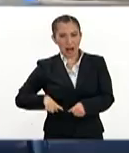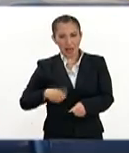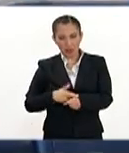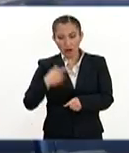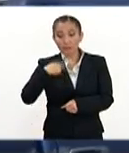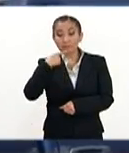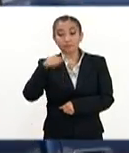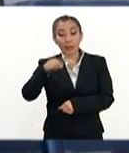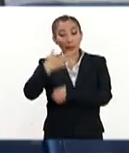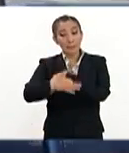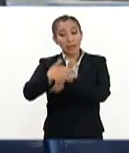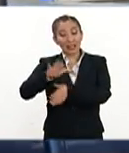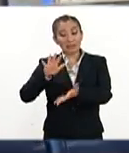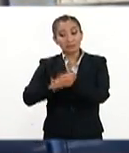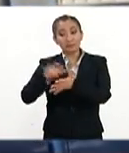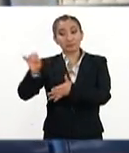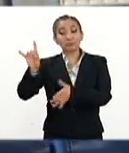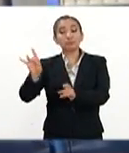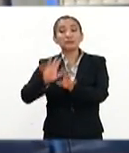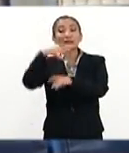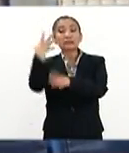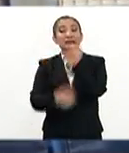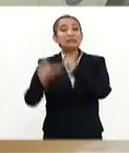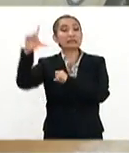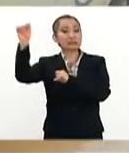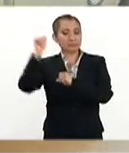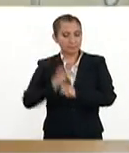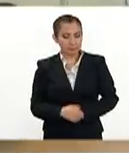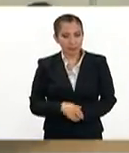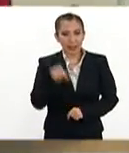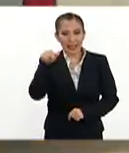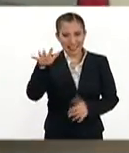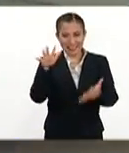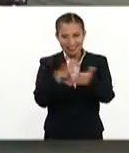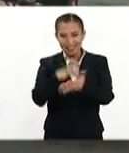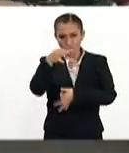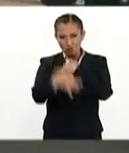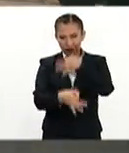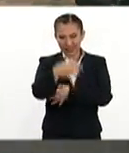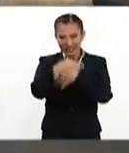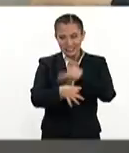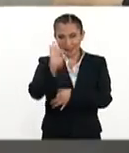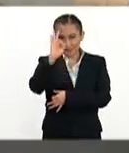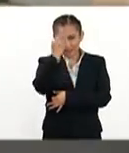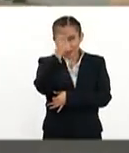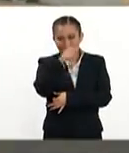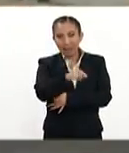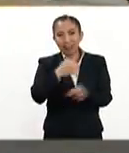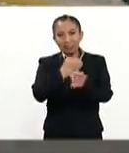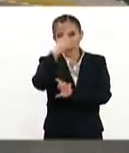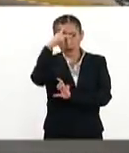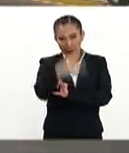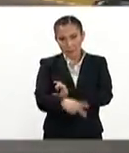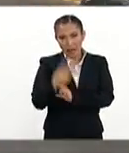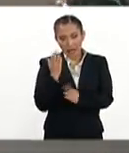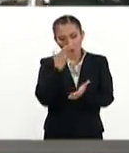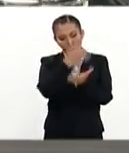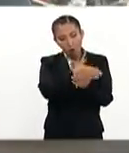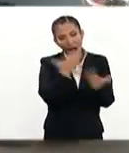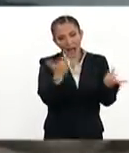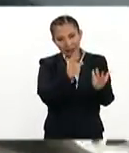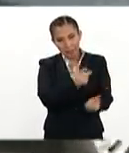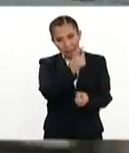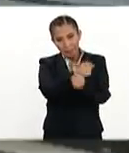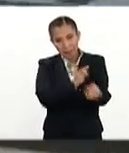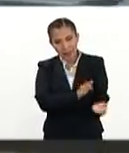se le dictó prisión preventiva por posible riesgo de fuga. En el Centro de Justicia Penal Federal del Estado de México, donde se realizó